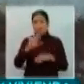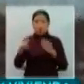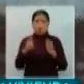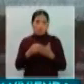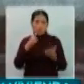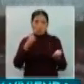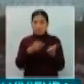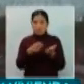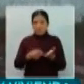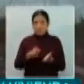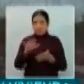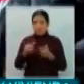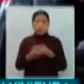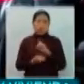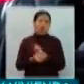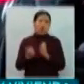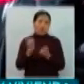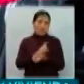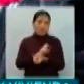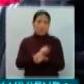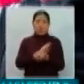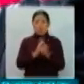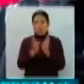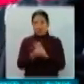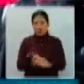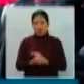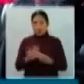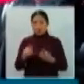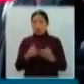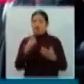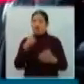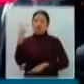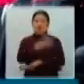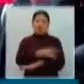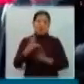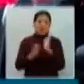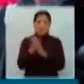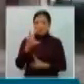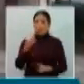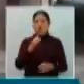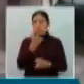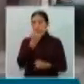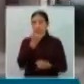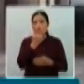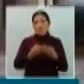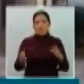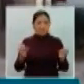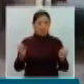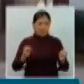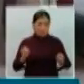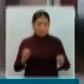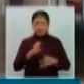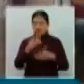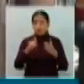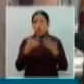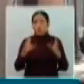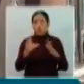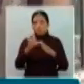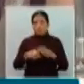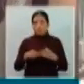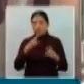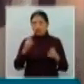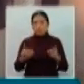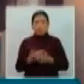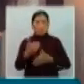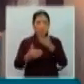necesario rectificar, modificar, para que el día del censo no falle nada. Eso nos falta después de la actualización